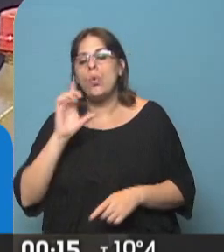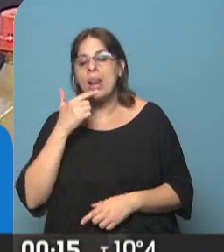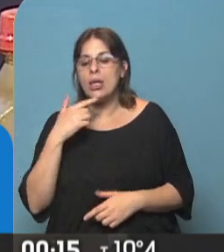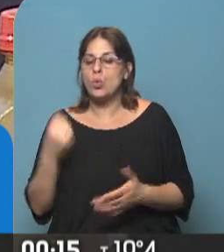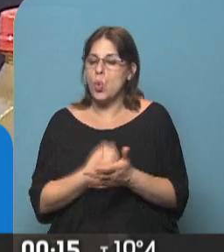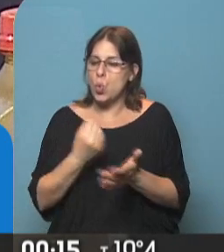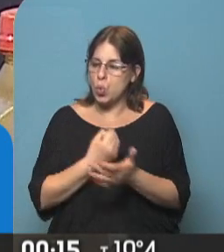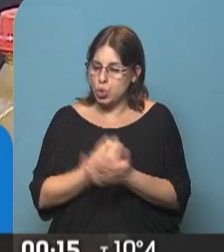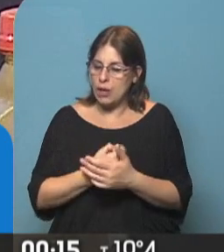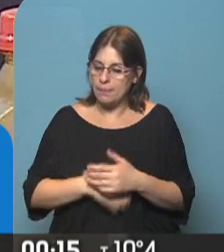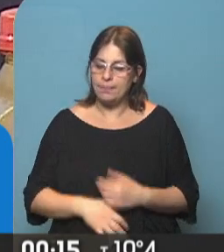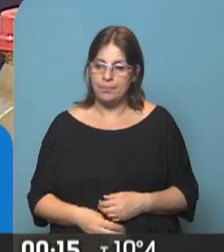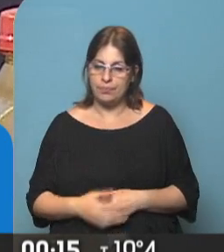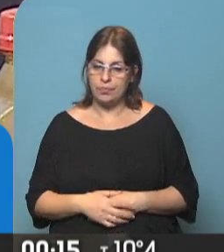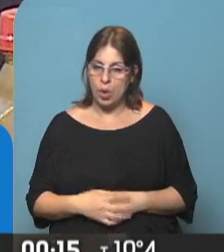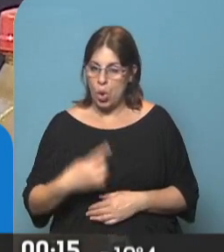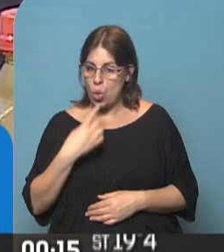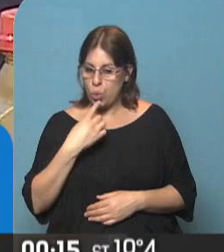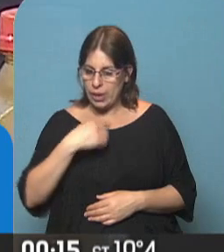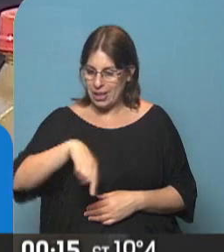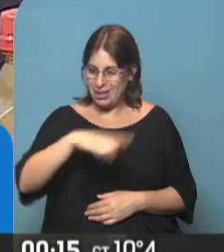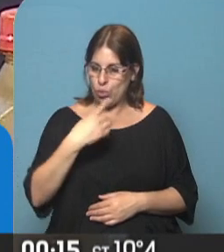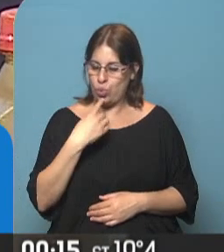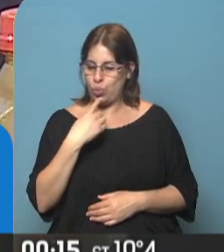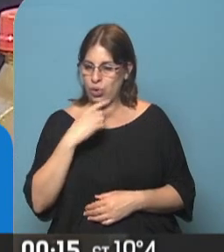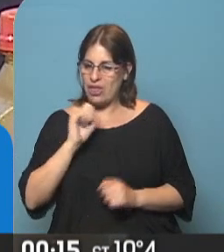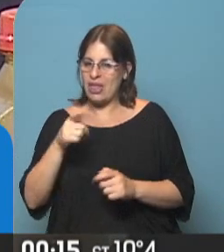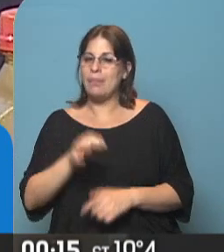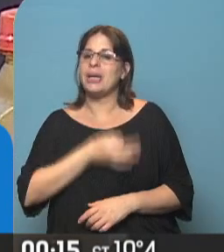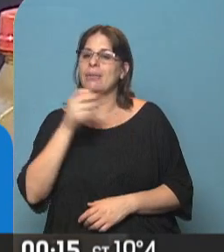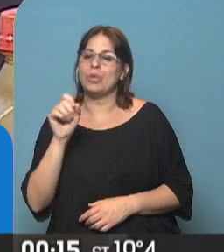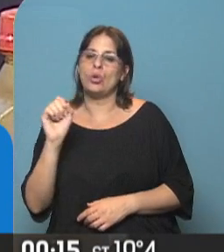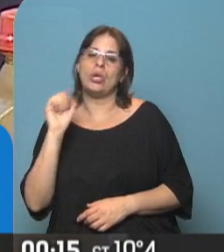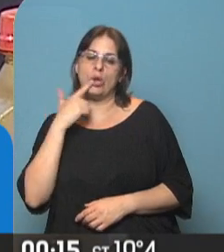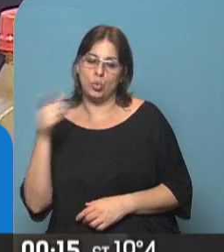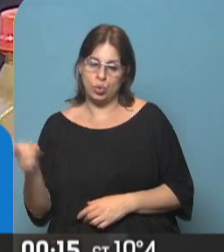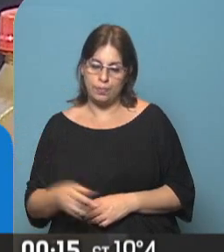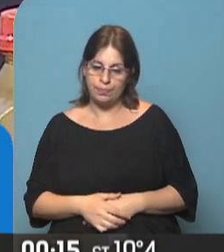iba a tener su premio, y bueno, las dudas de nosotros le generaron premios a ellos.